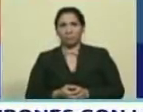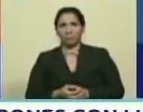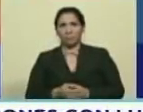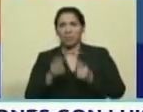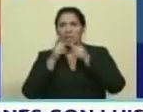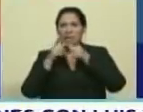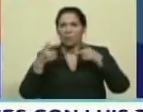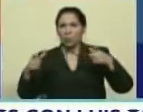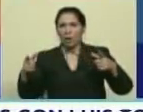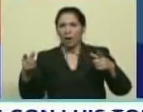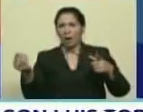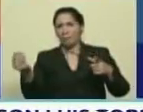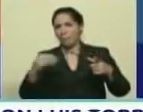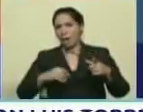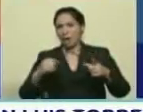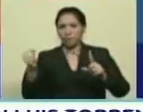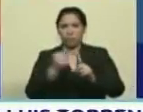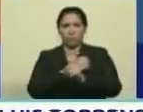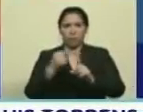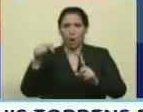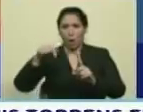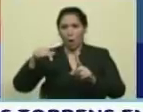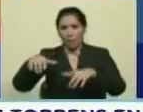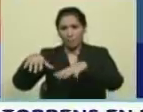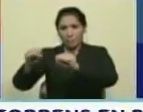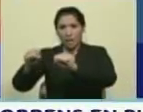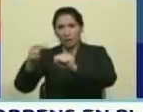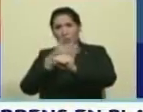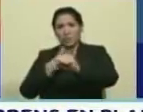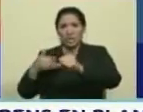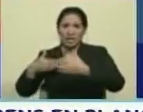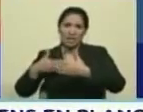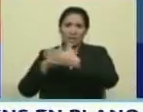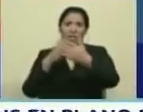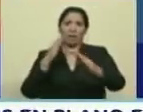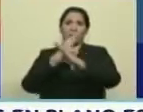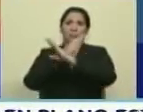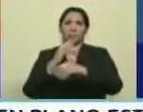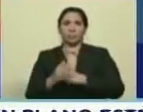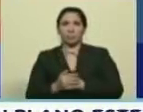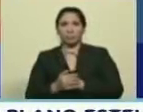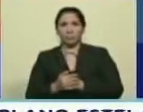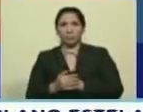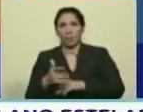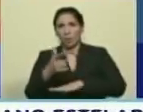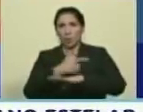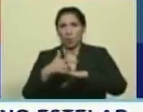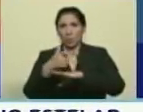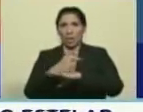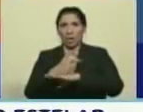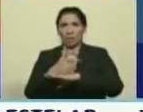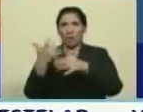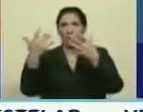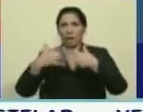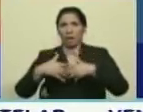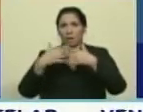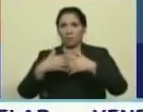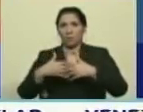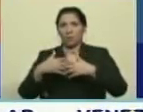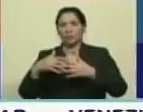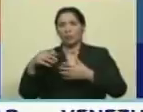más agresivos, hoy el imperio se empeña en retomar la supeditación colonial al gobierno y a las corporaciones de